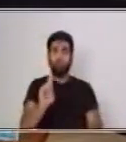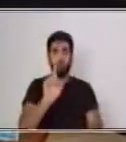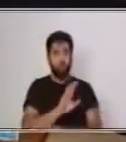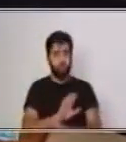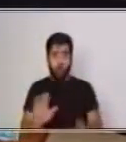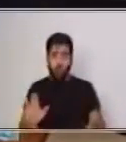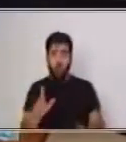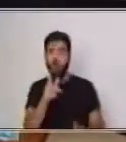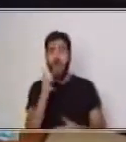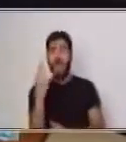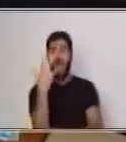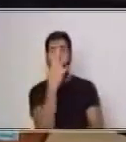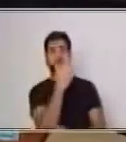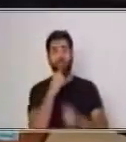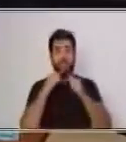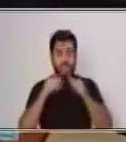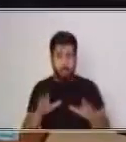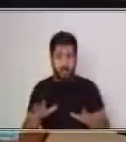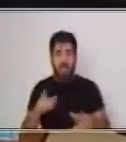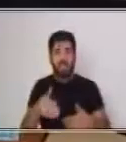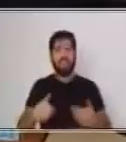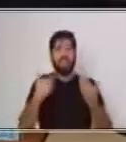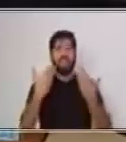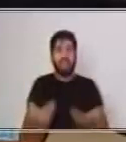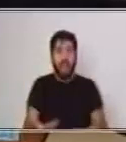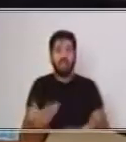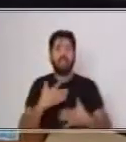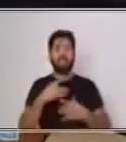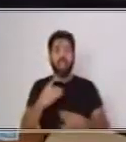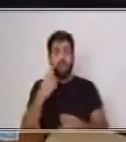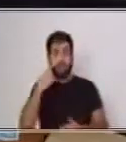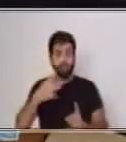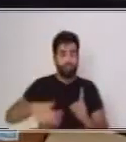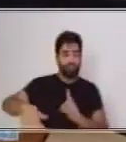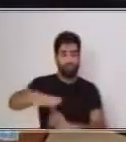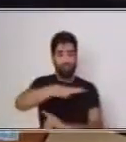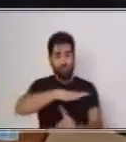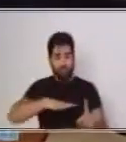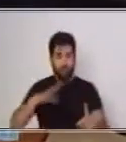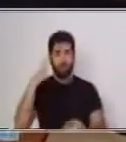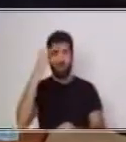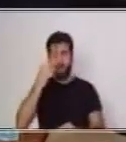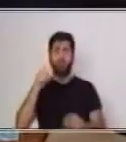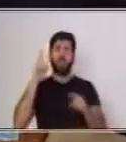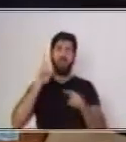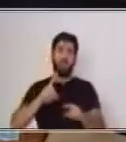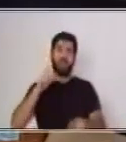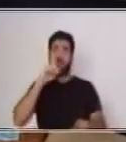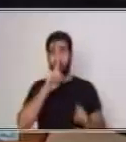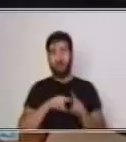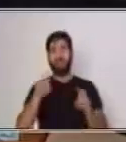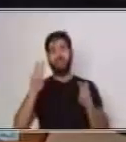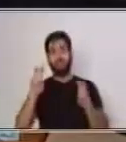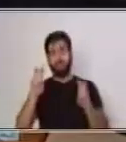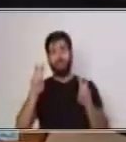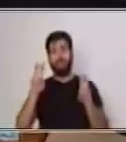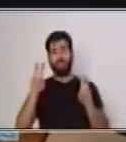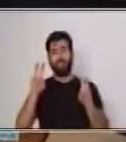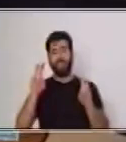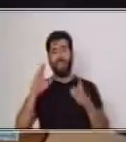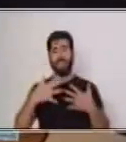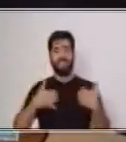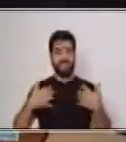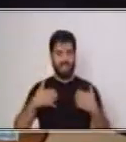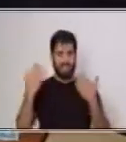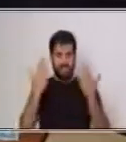los hábitats ofrecen interés especial desde el punto de vista científico, educativo y recreativo.